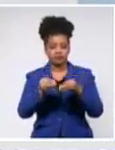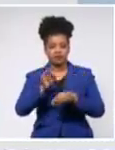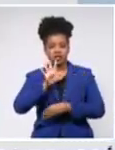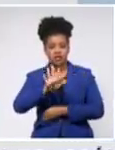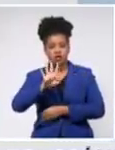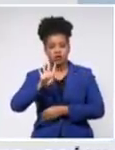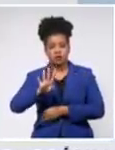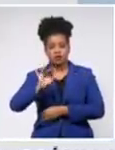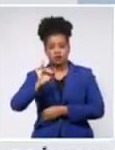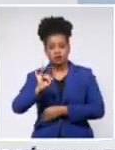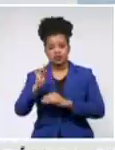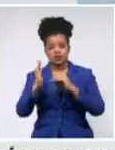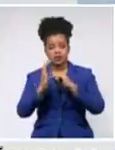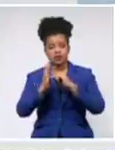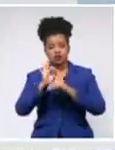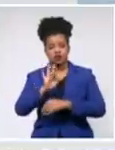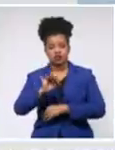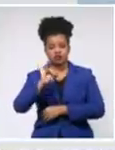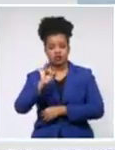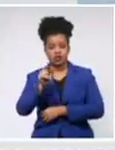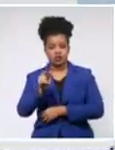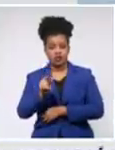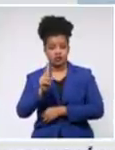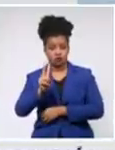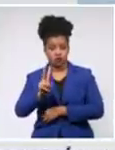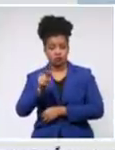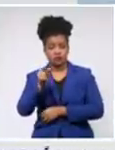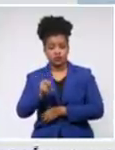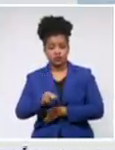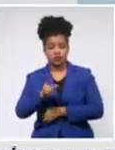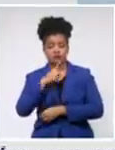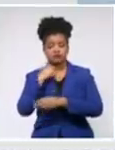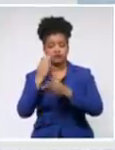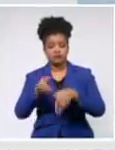547.872 fallecidos y una letalidad de